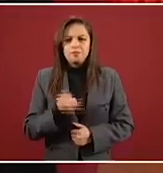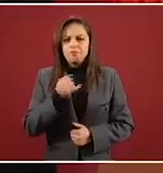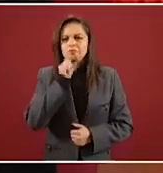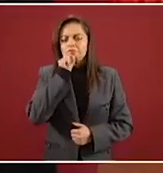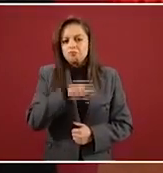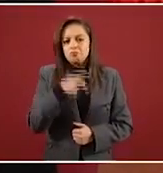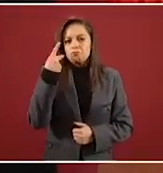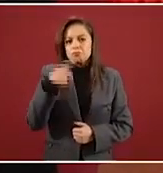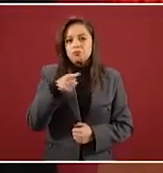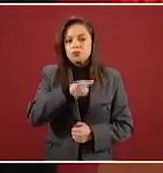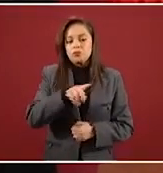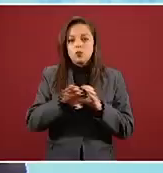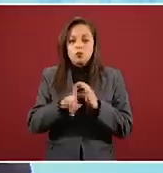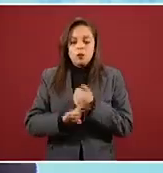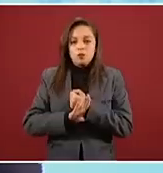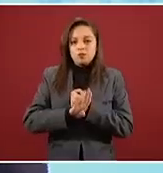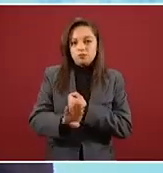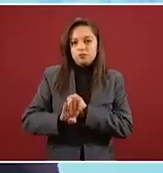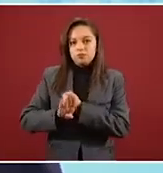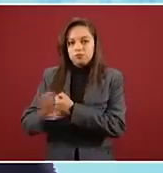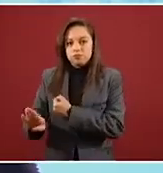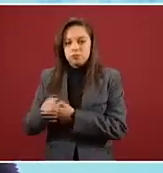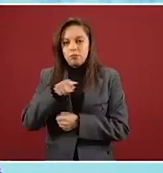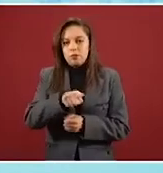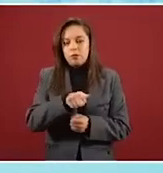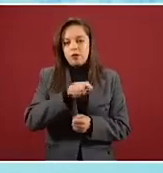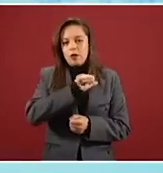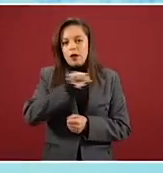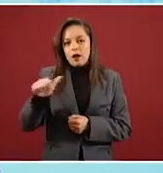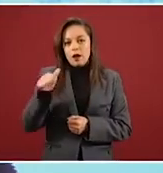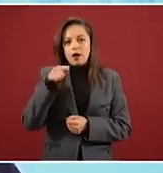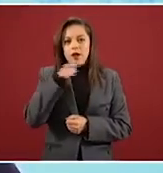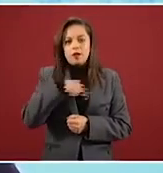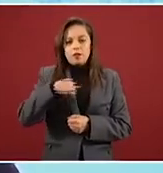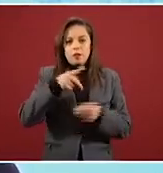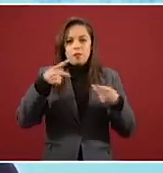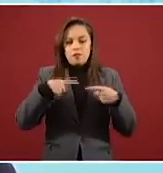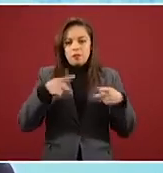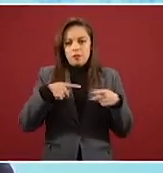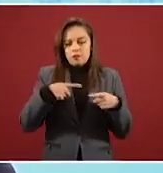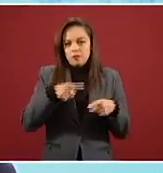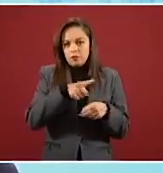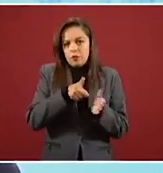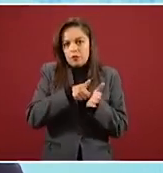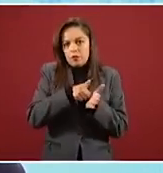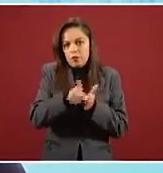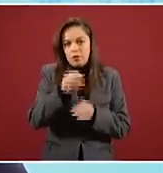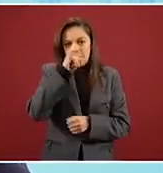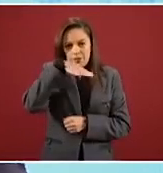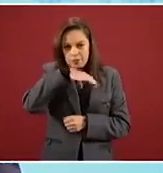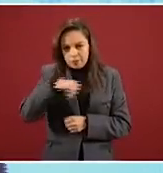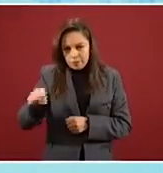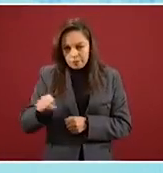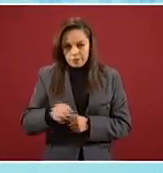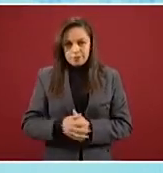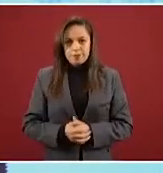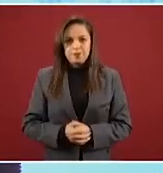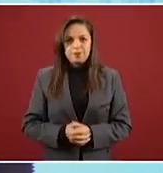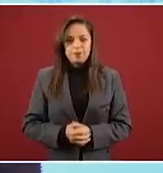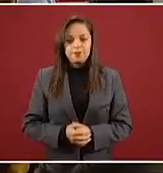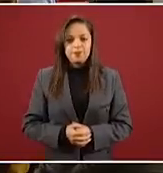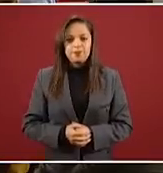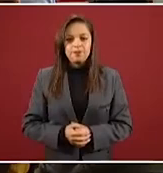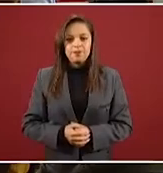de evasión y descontinuidad de los derechos de los asegurados en el Seguro Social. Es una